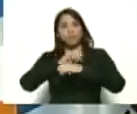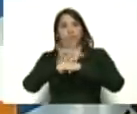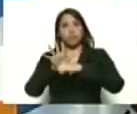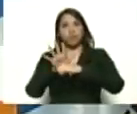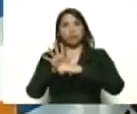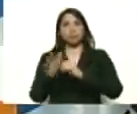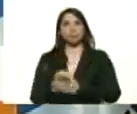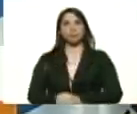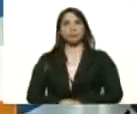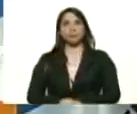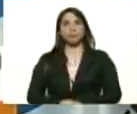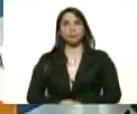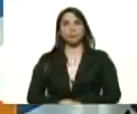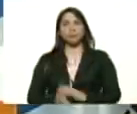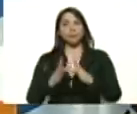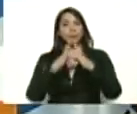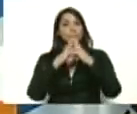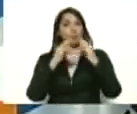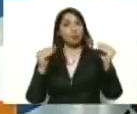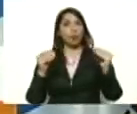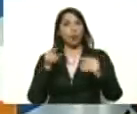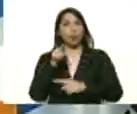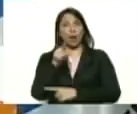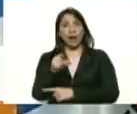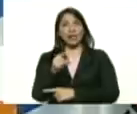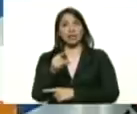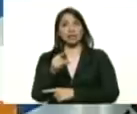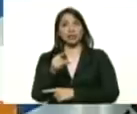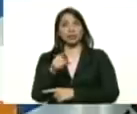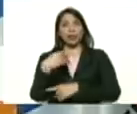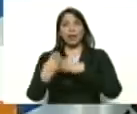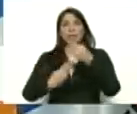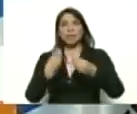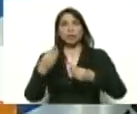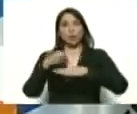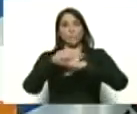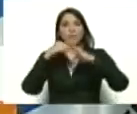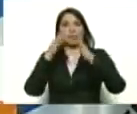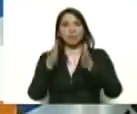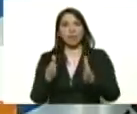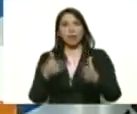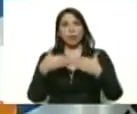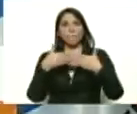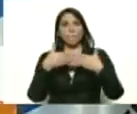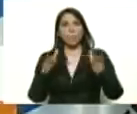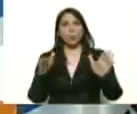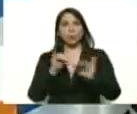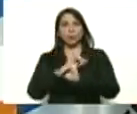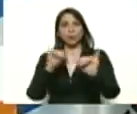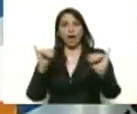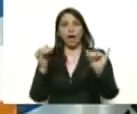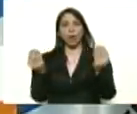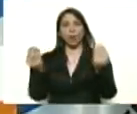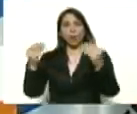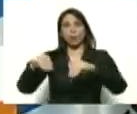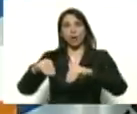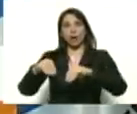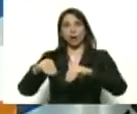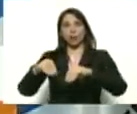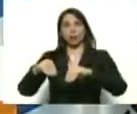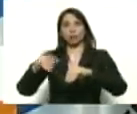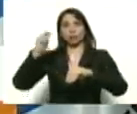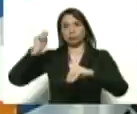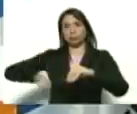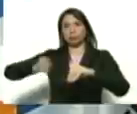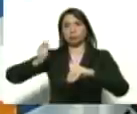Todas estas precalificaciones que realizó el Ministerio Público fueron acordado por dicho tribunal,